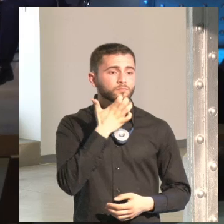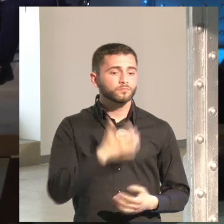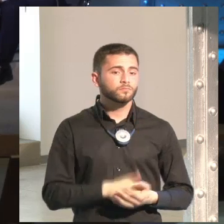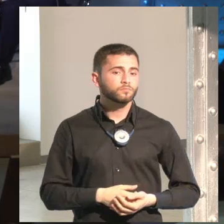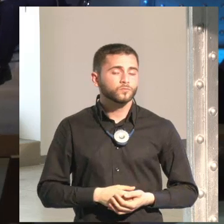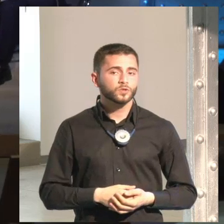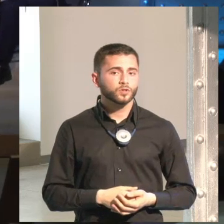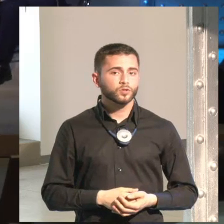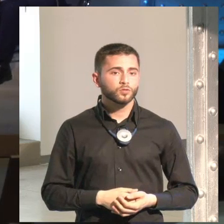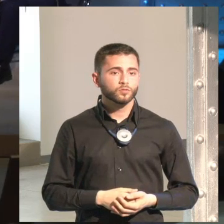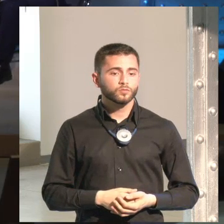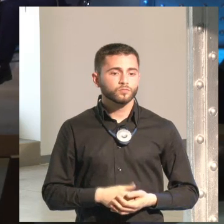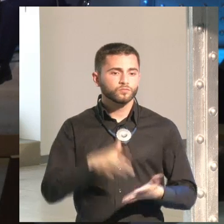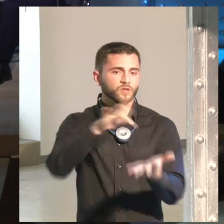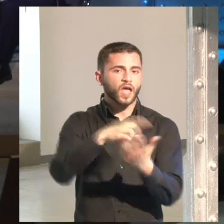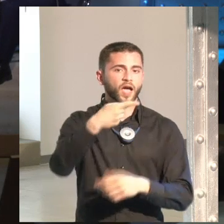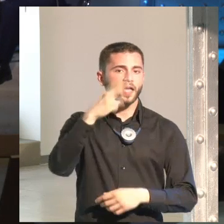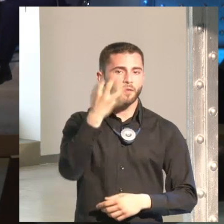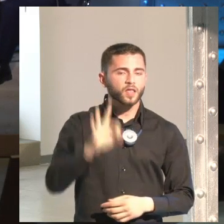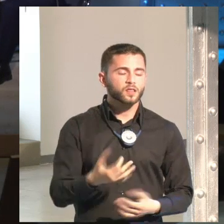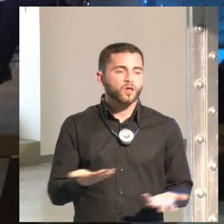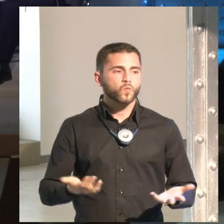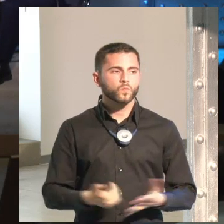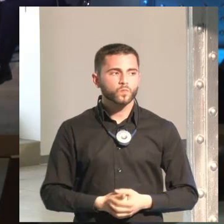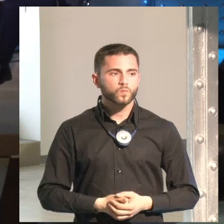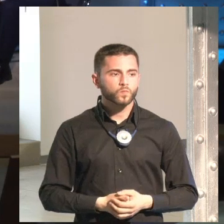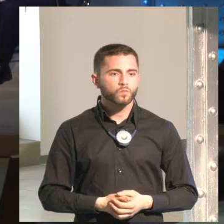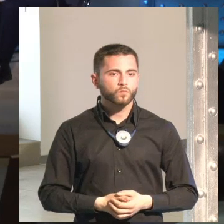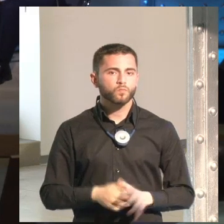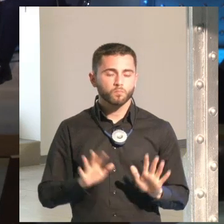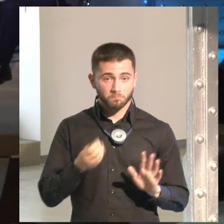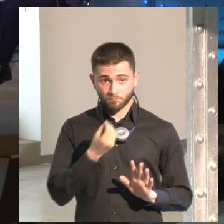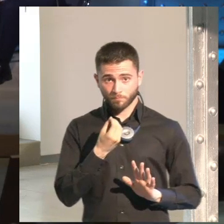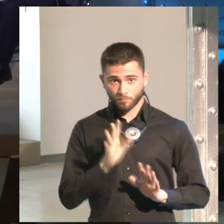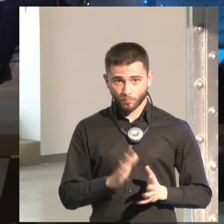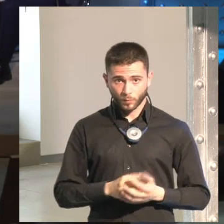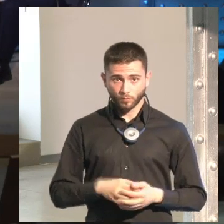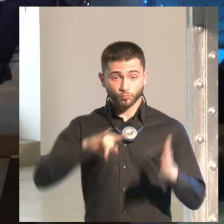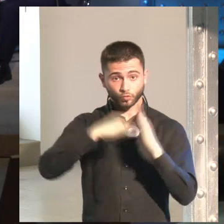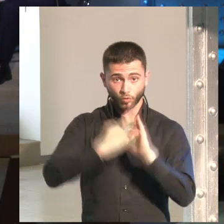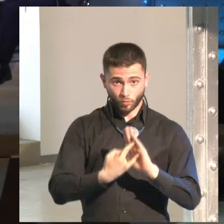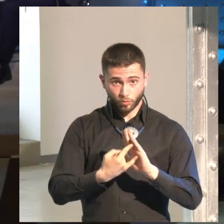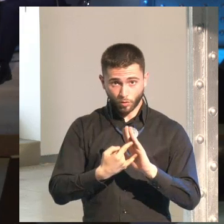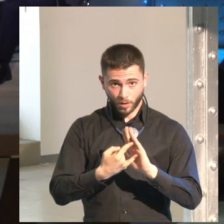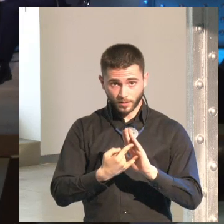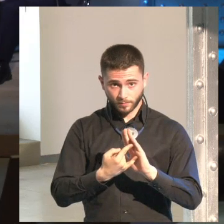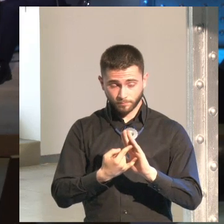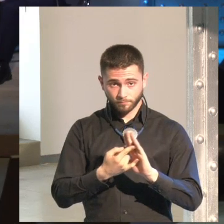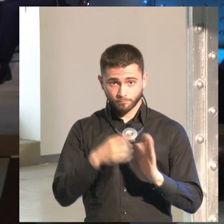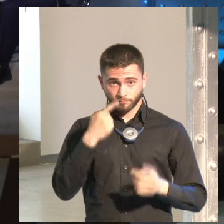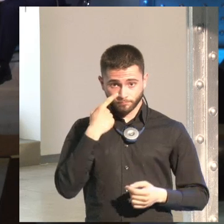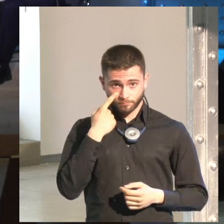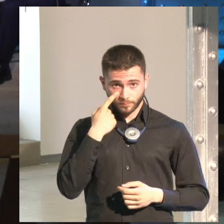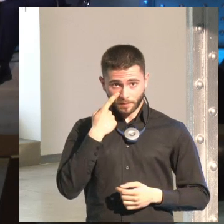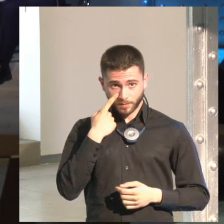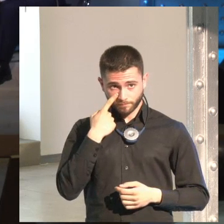en un día, a lo mejor por el G20, ¿es suficiente? Yo creo, o sea, hay parte de las soluciones de BEPS ya